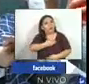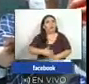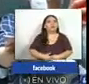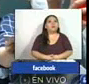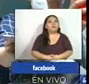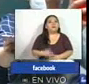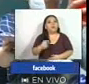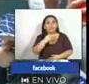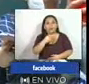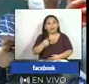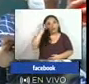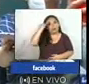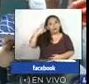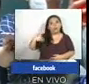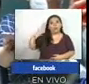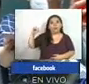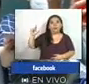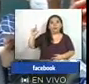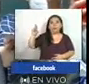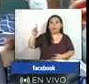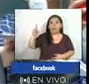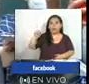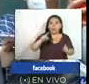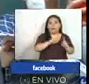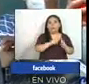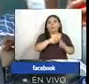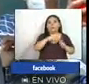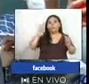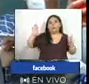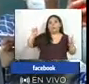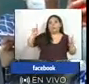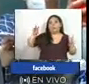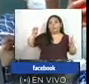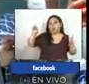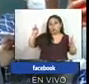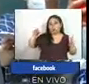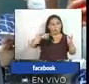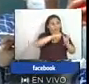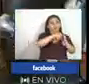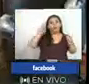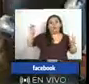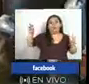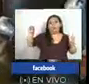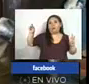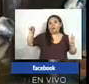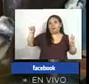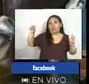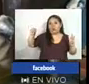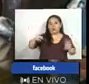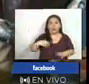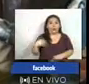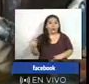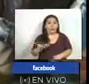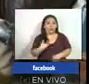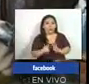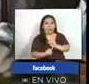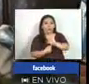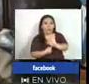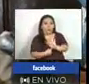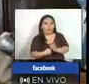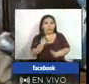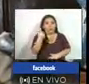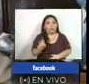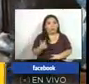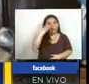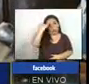Entre ellas está la señora Claudia Herrera, está Balmore García y Emerson Celaya. Actuamos en representación de la víctima,